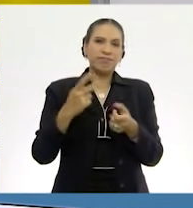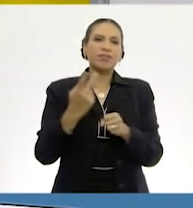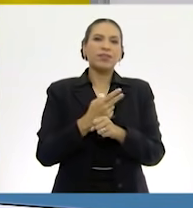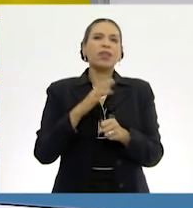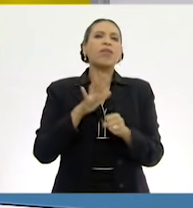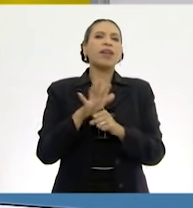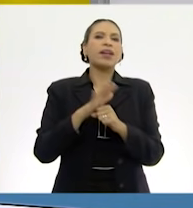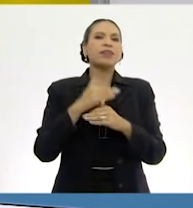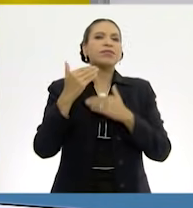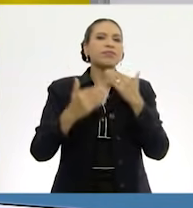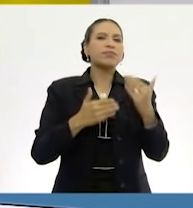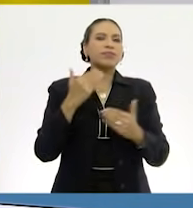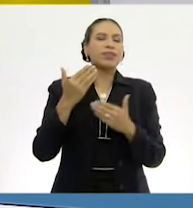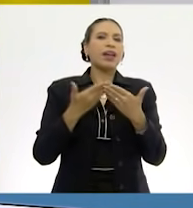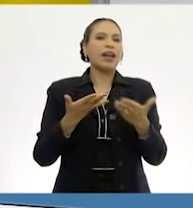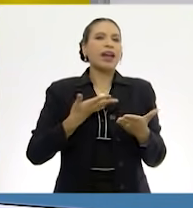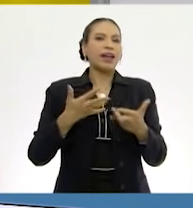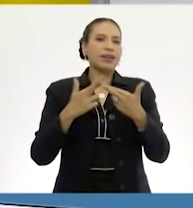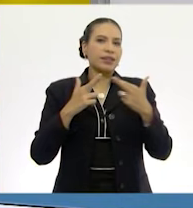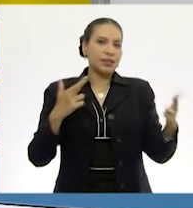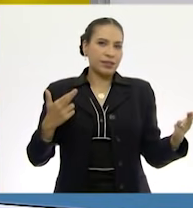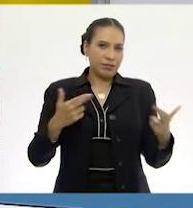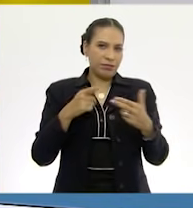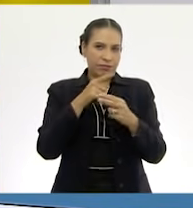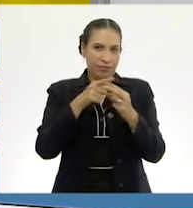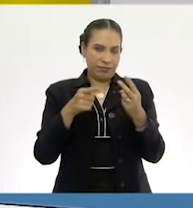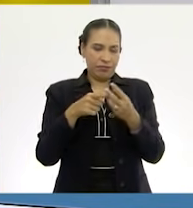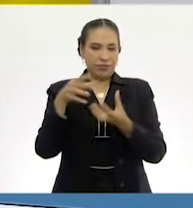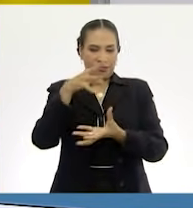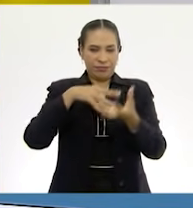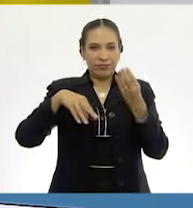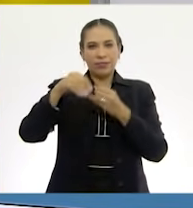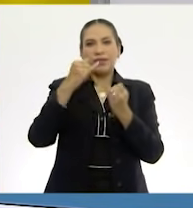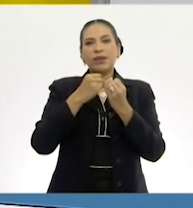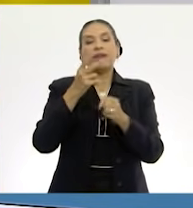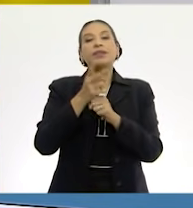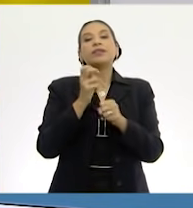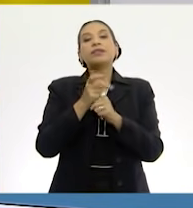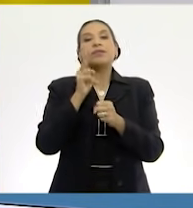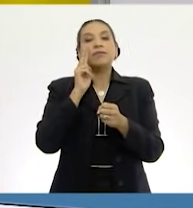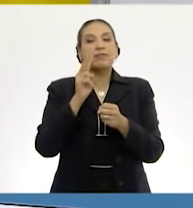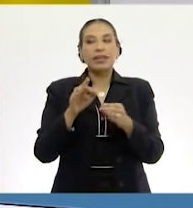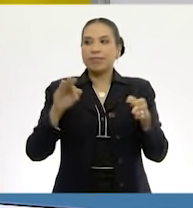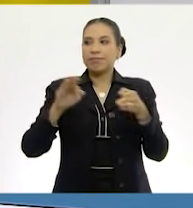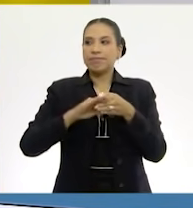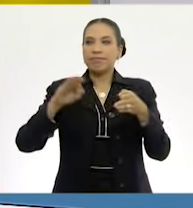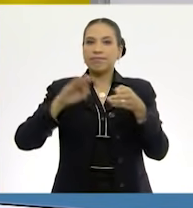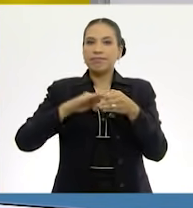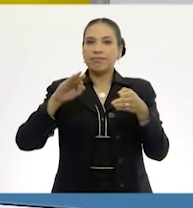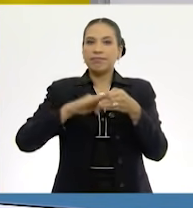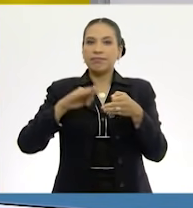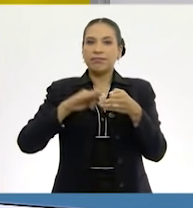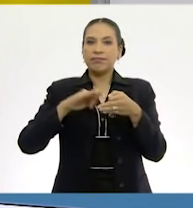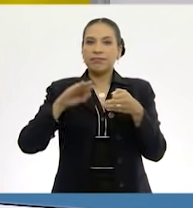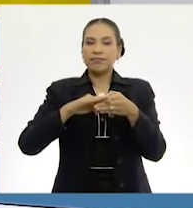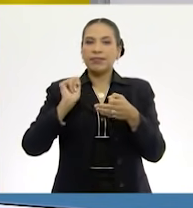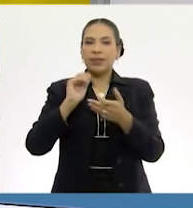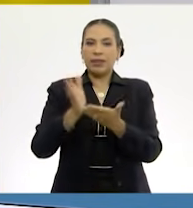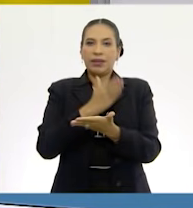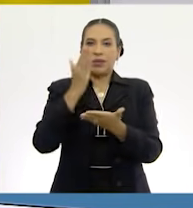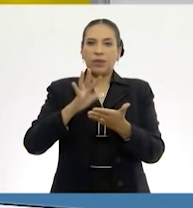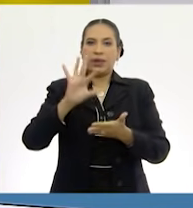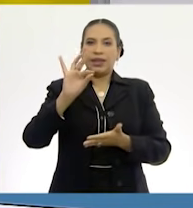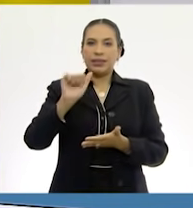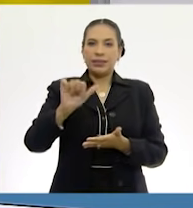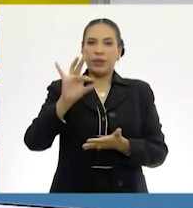cuáles son los procesos que se están relacionando entre sí. También los invito a que revisen constantemente las páginas 46 y